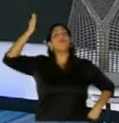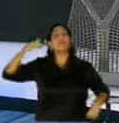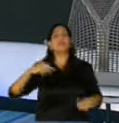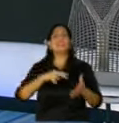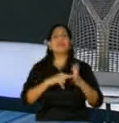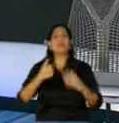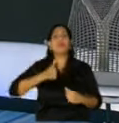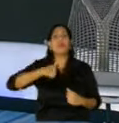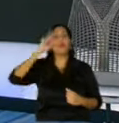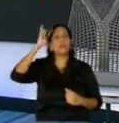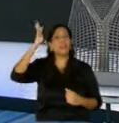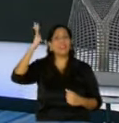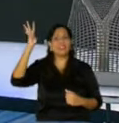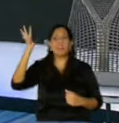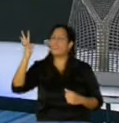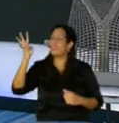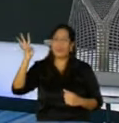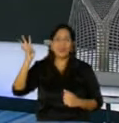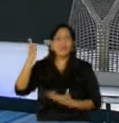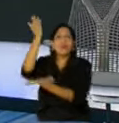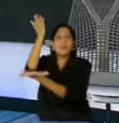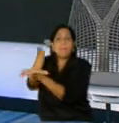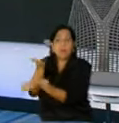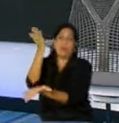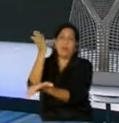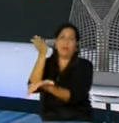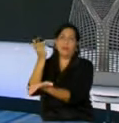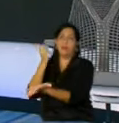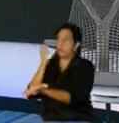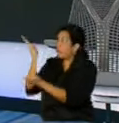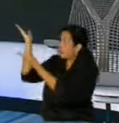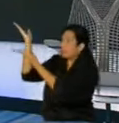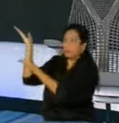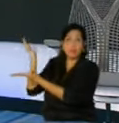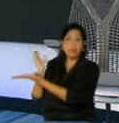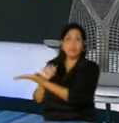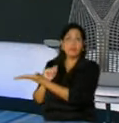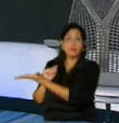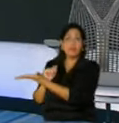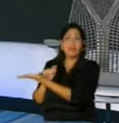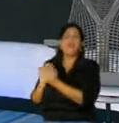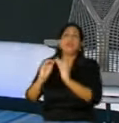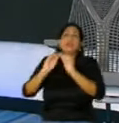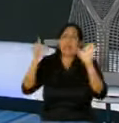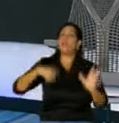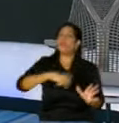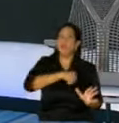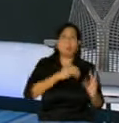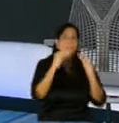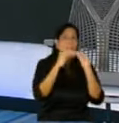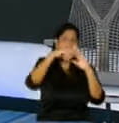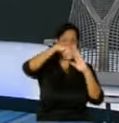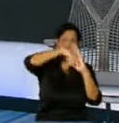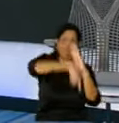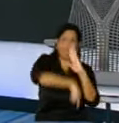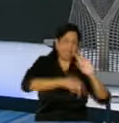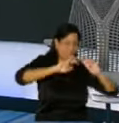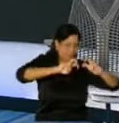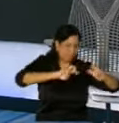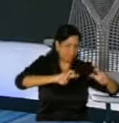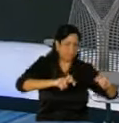poniendo, esto que tenemos aquí es lo que tenemos. Definitivamente tenemos modelos más robustos para hacerlo. El Departamento